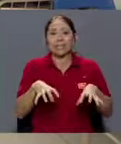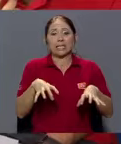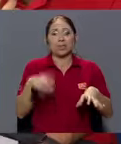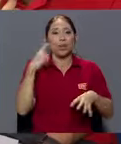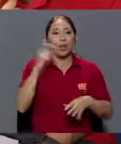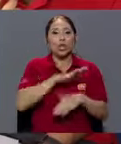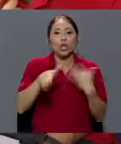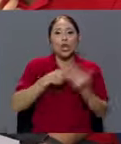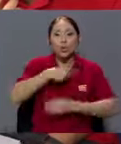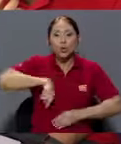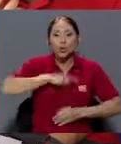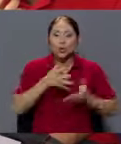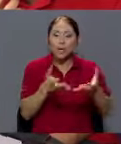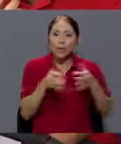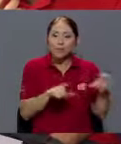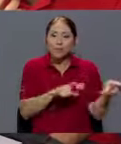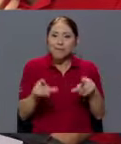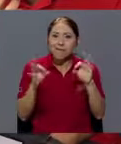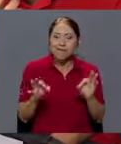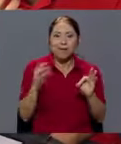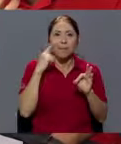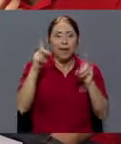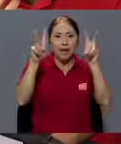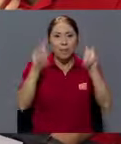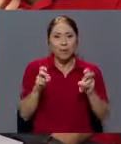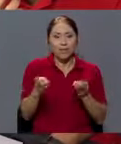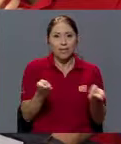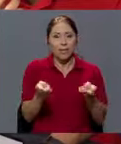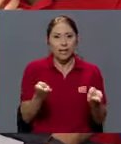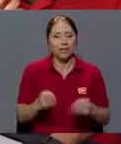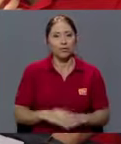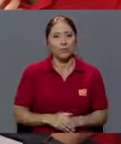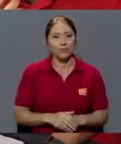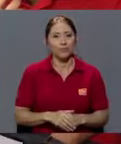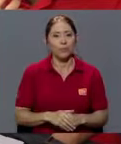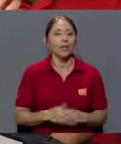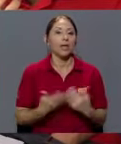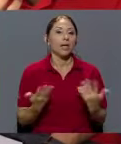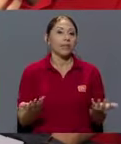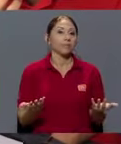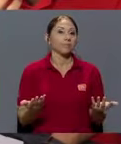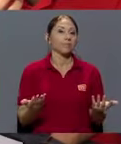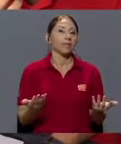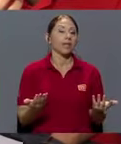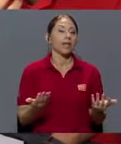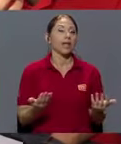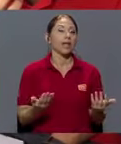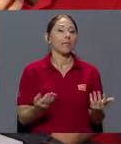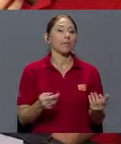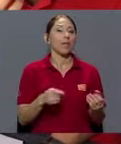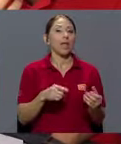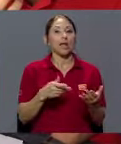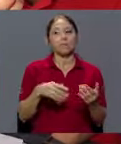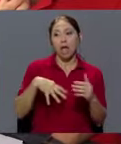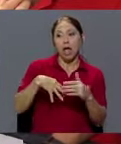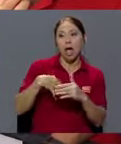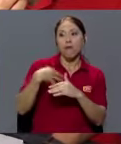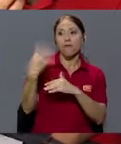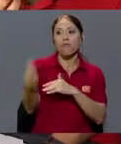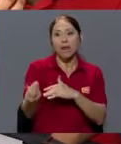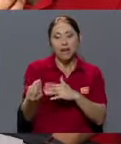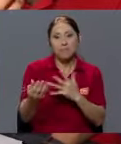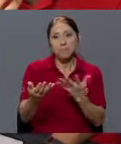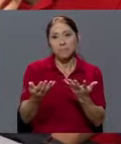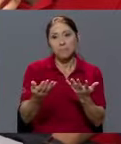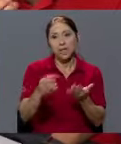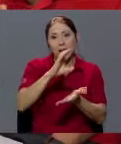porque todos queremos estar al filo para la prueba de bachillerato. Fuera del colegio humanístico, mis